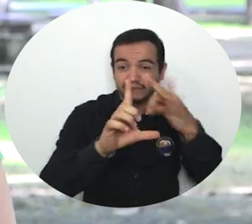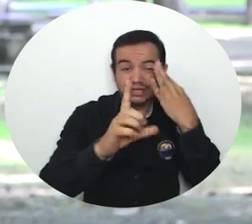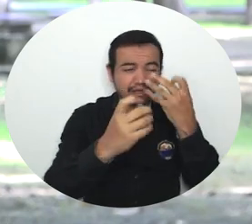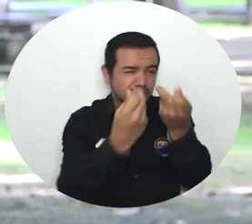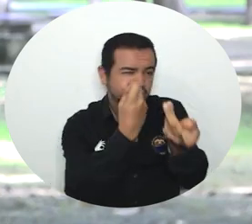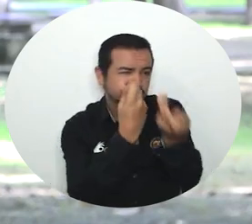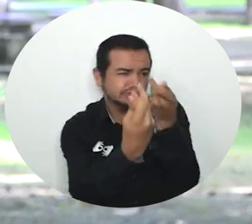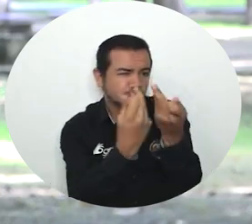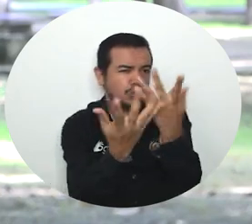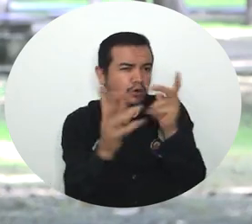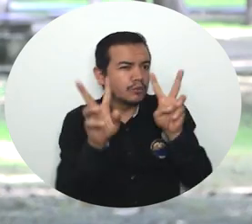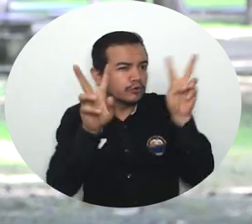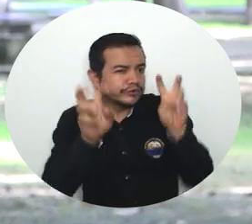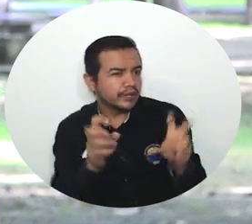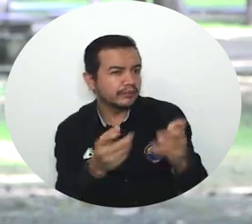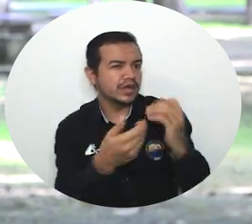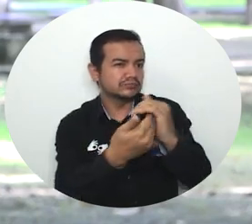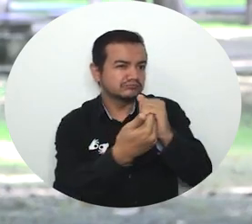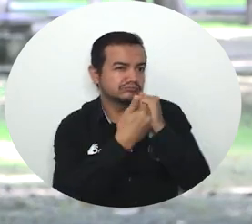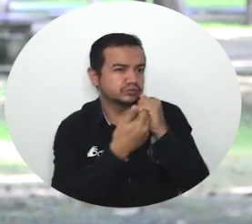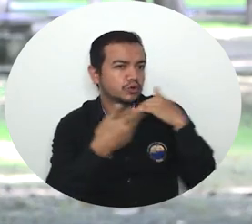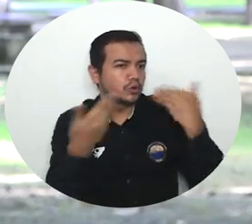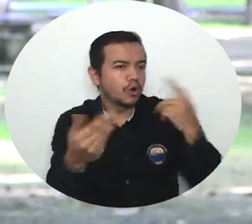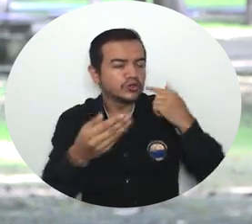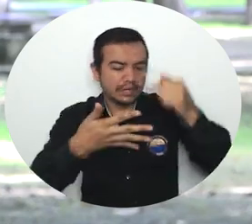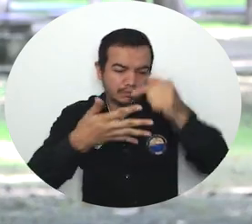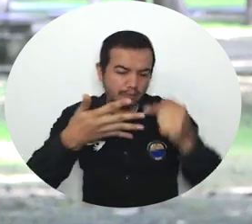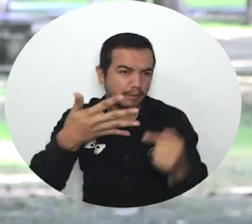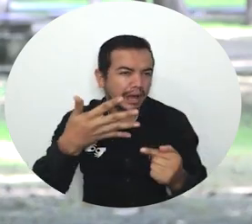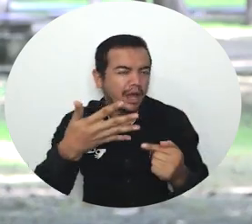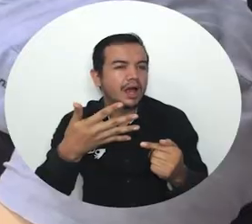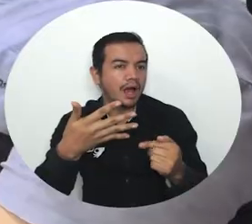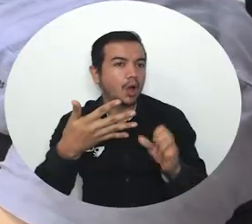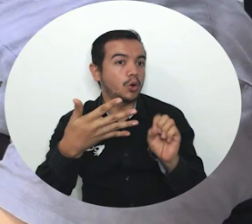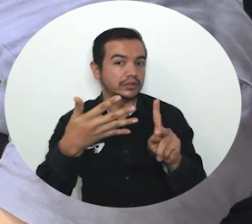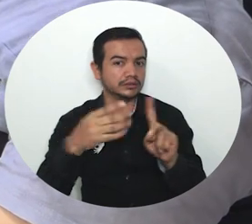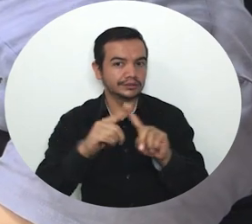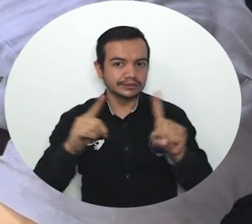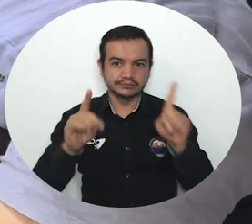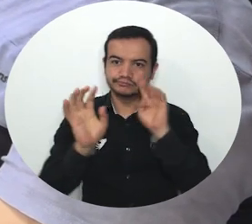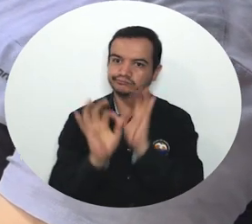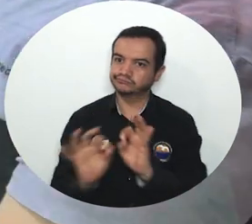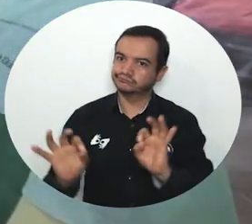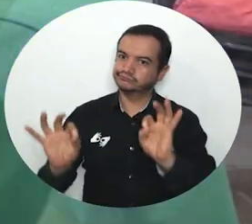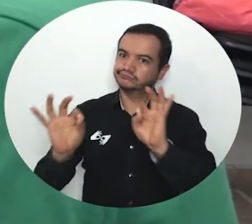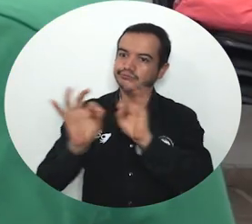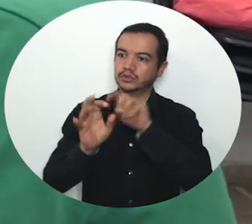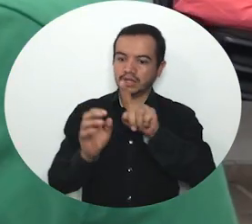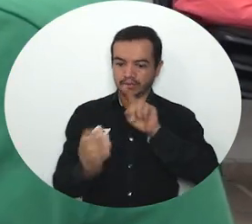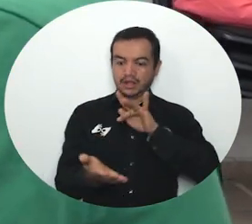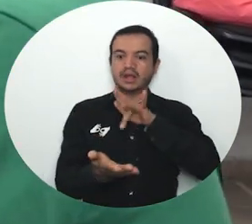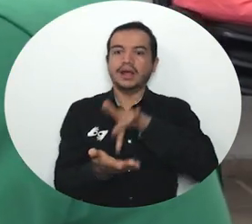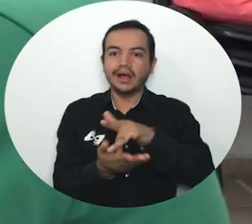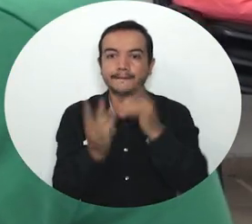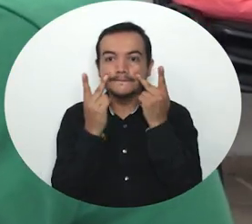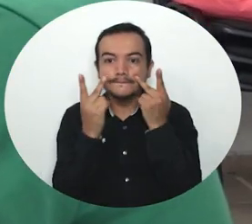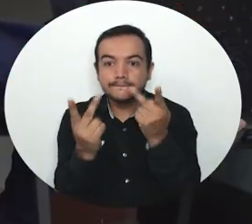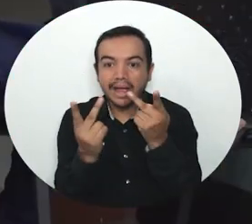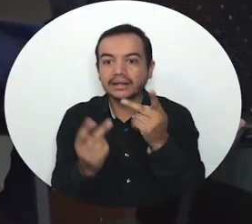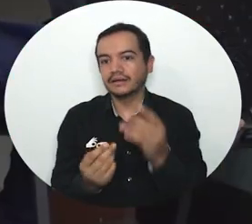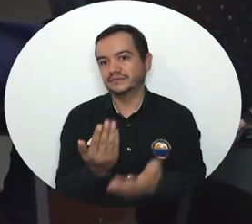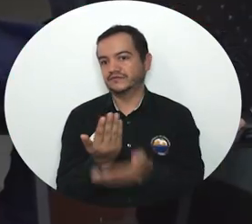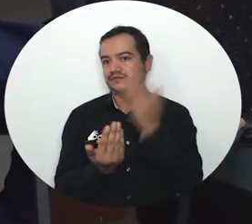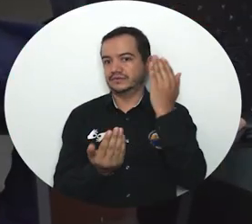virtual, que nos expliquen cómo es la temática, de cómo funciona cada cosa, no es lo mismo al cual ya uno verlo en funcionamiento de manera